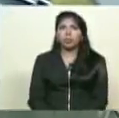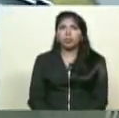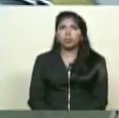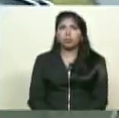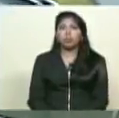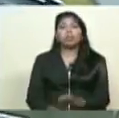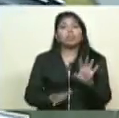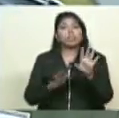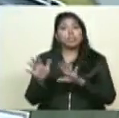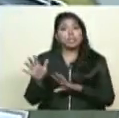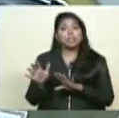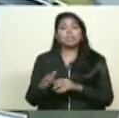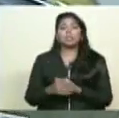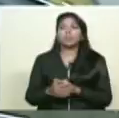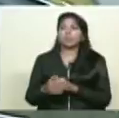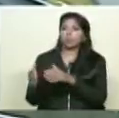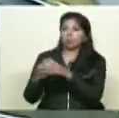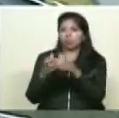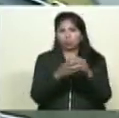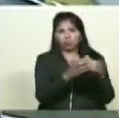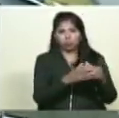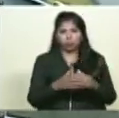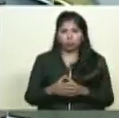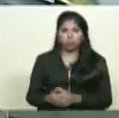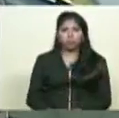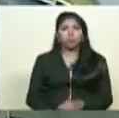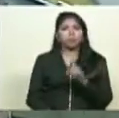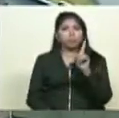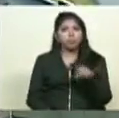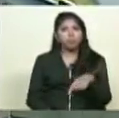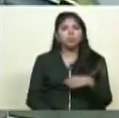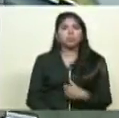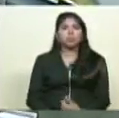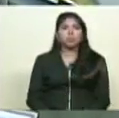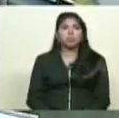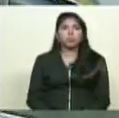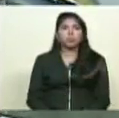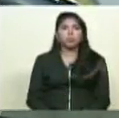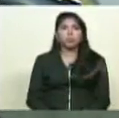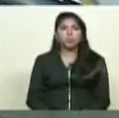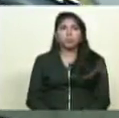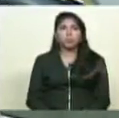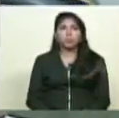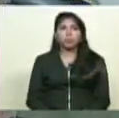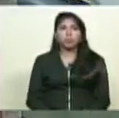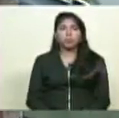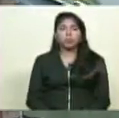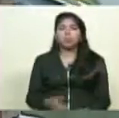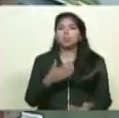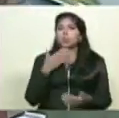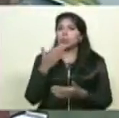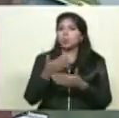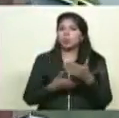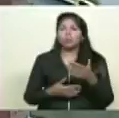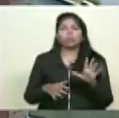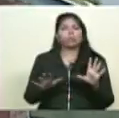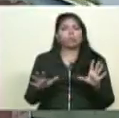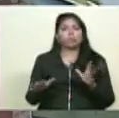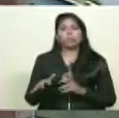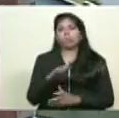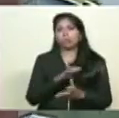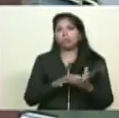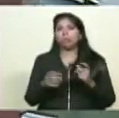15 motores. Así como a través de las acciones inmediatas decretó la emergencia económica, convocó